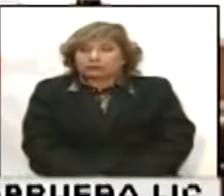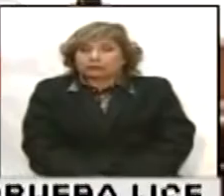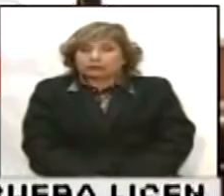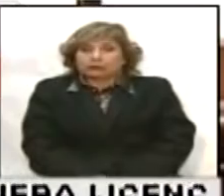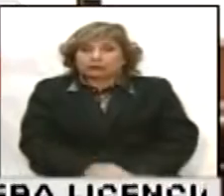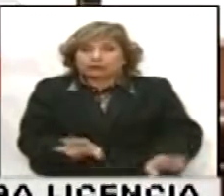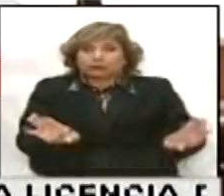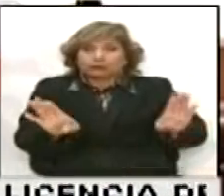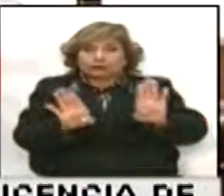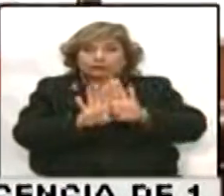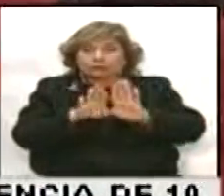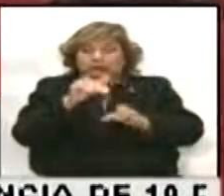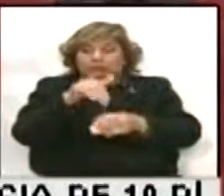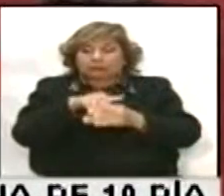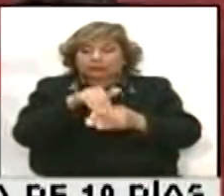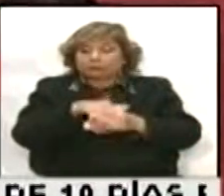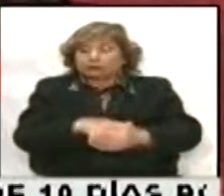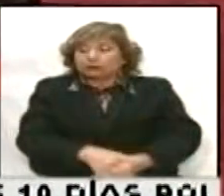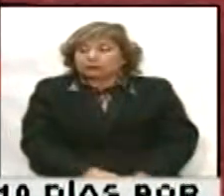Cerrada votación.